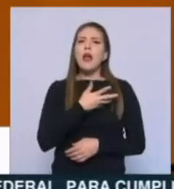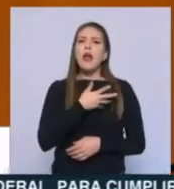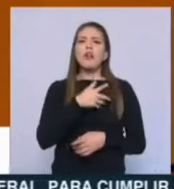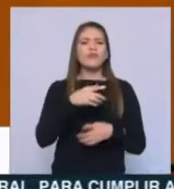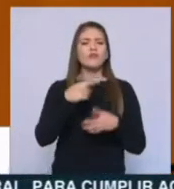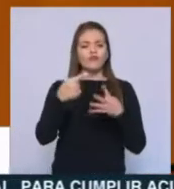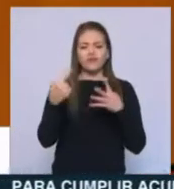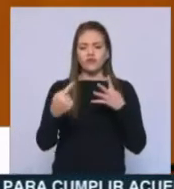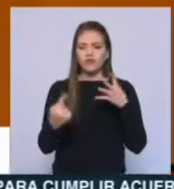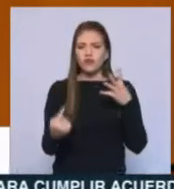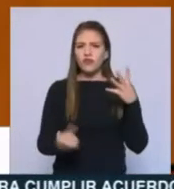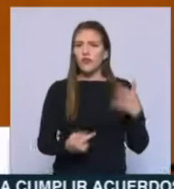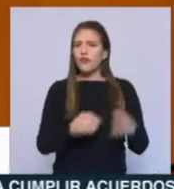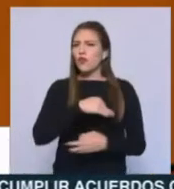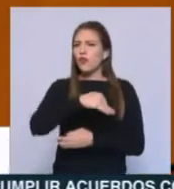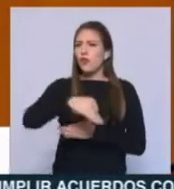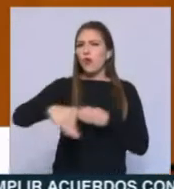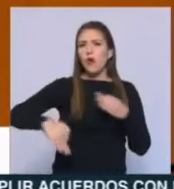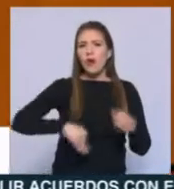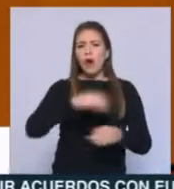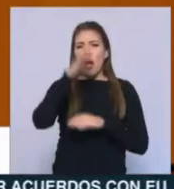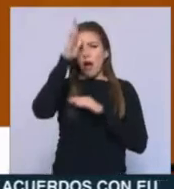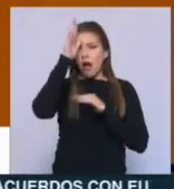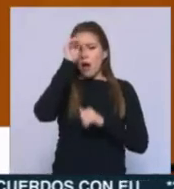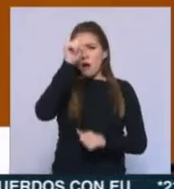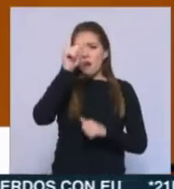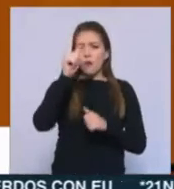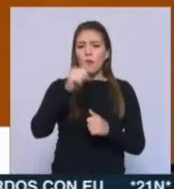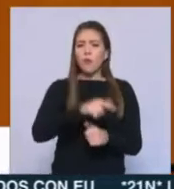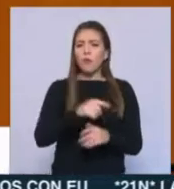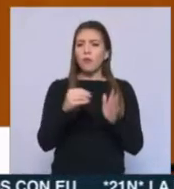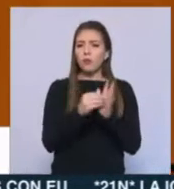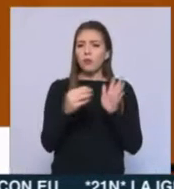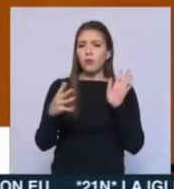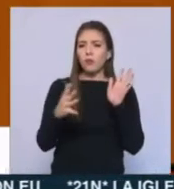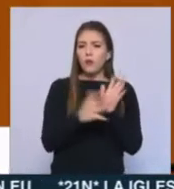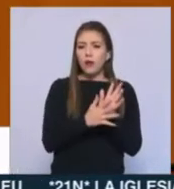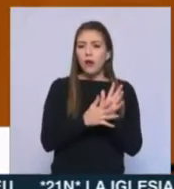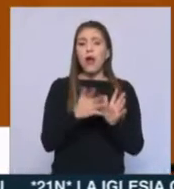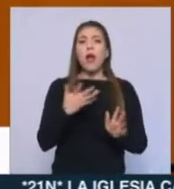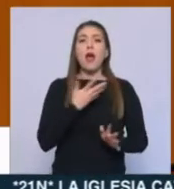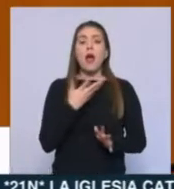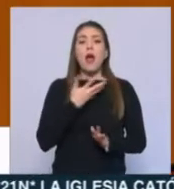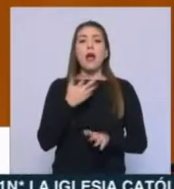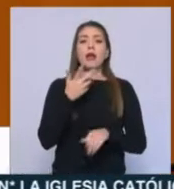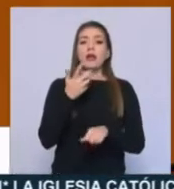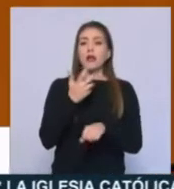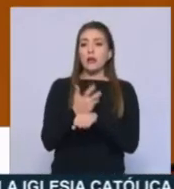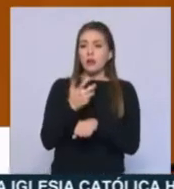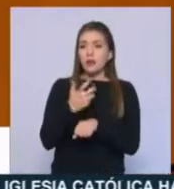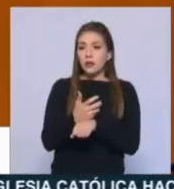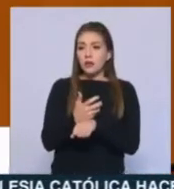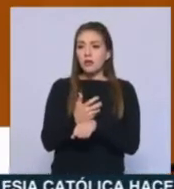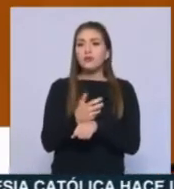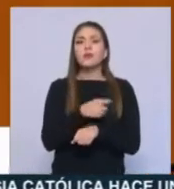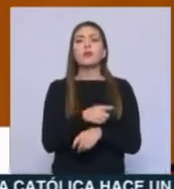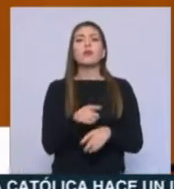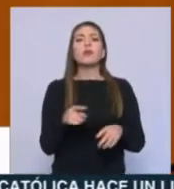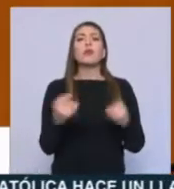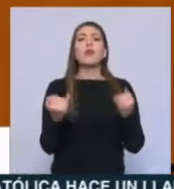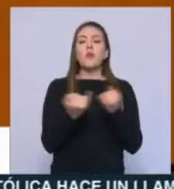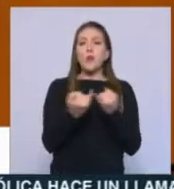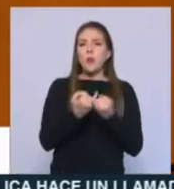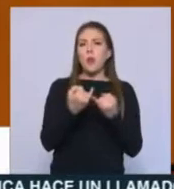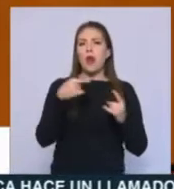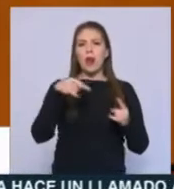reproduce todos y cada uno de los planteamientos que ha hecho Estados Unidos, los principales que ha